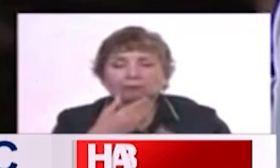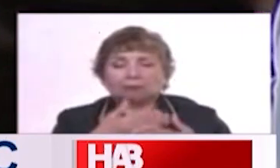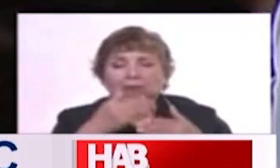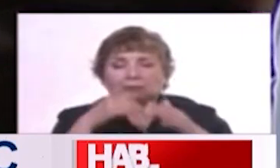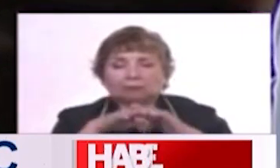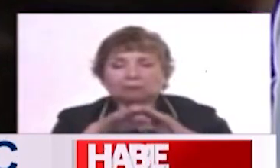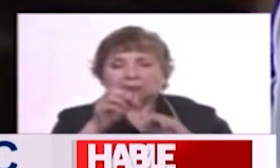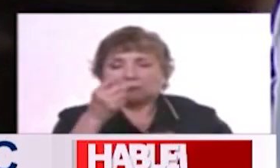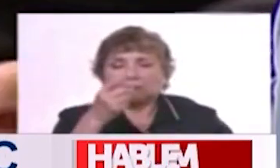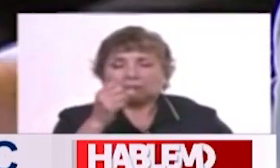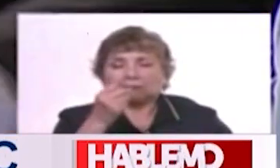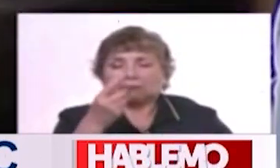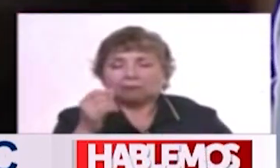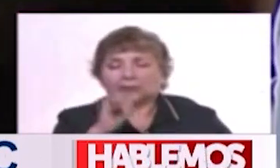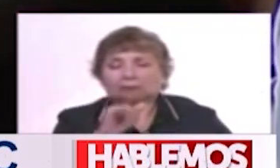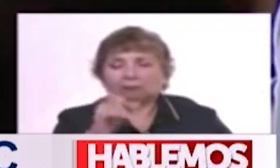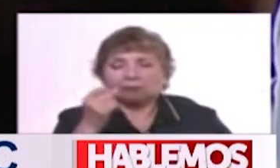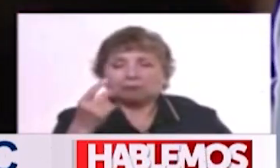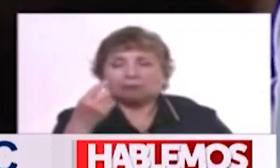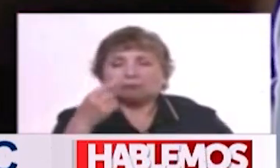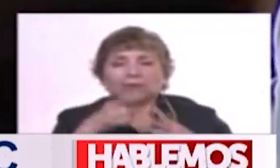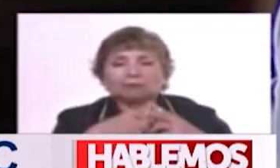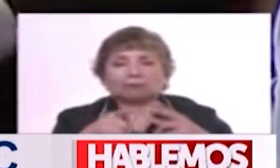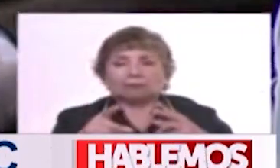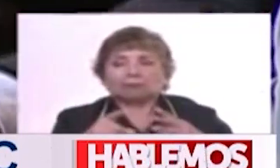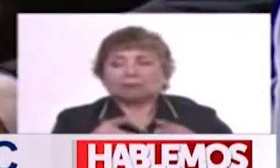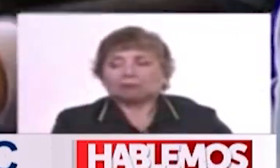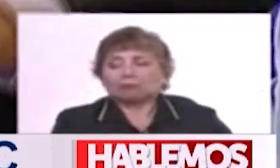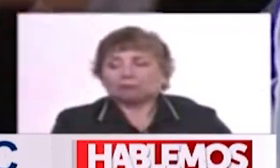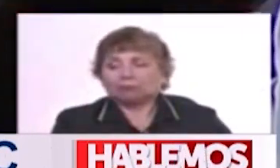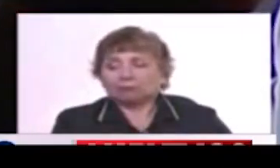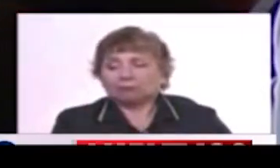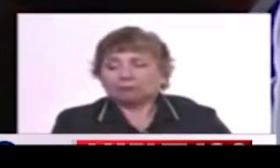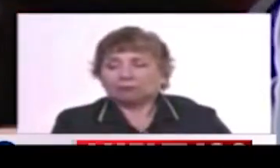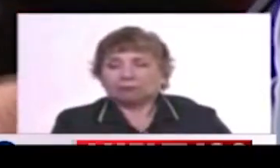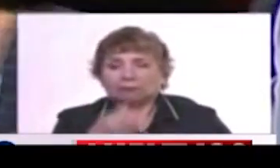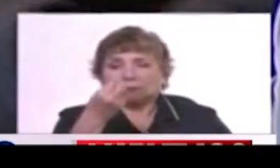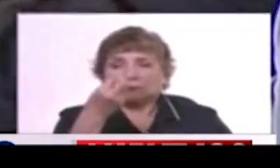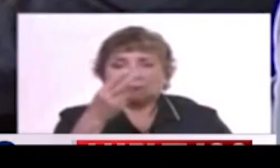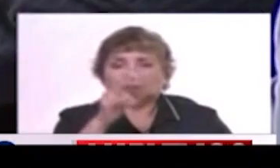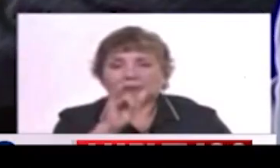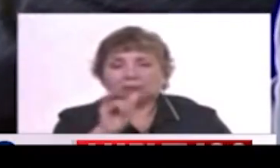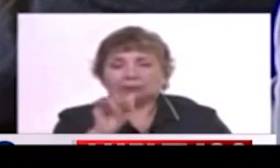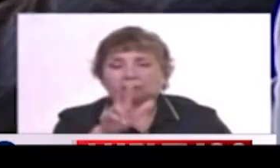Ingreso 11 y 11 y registro salida 12 y 34.